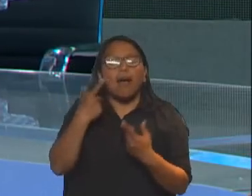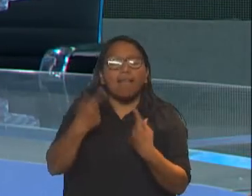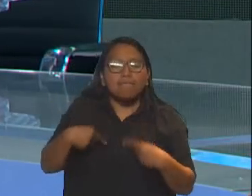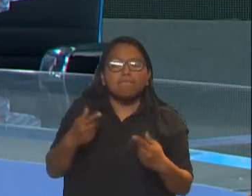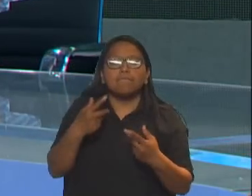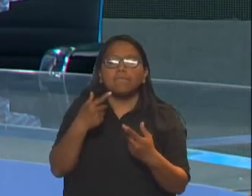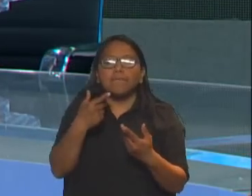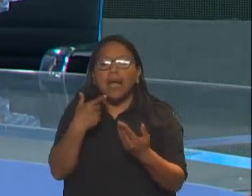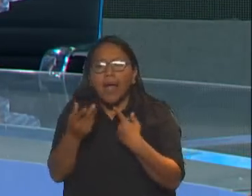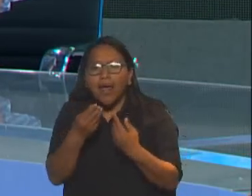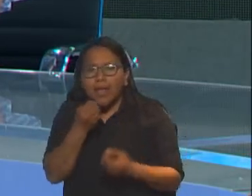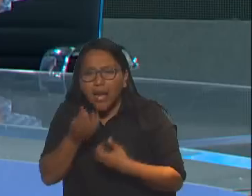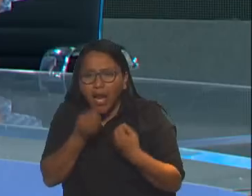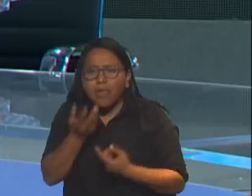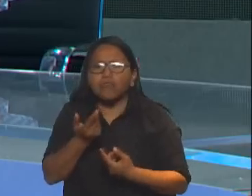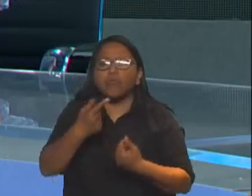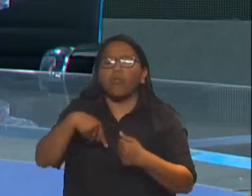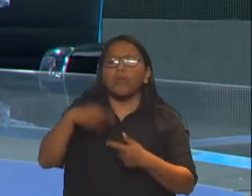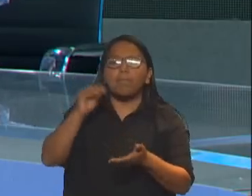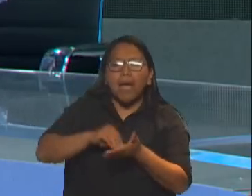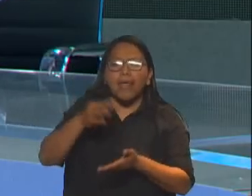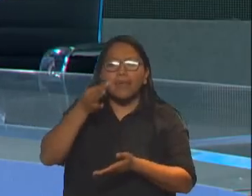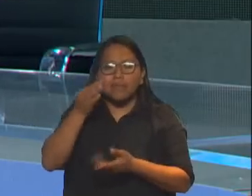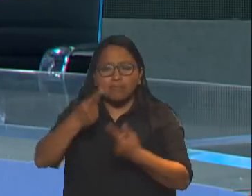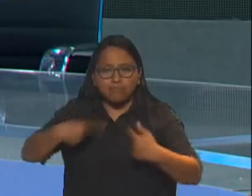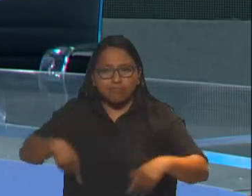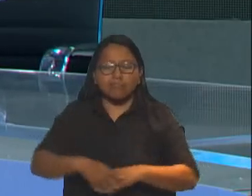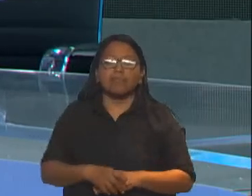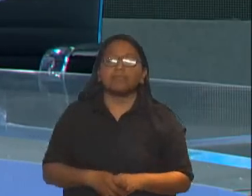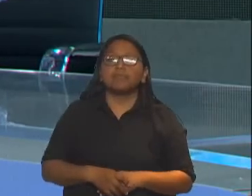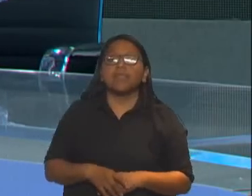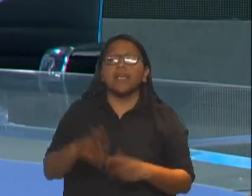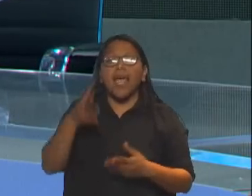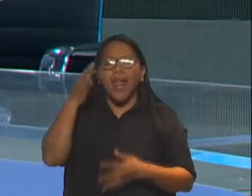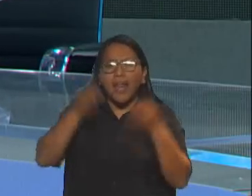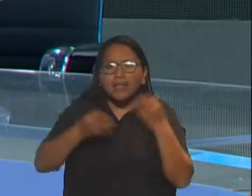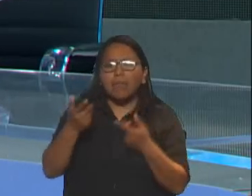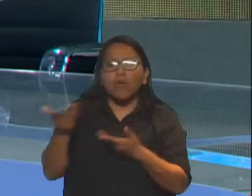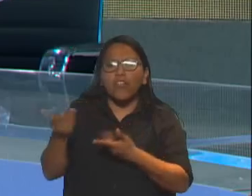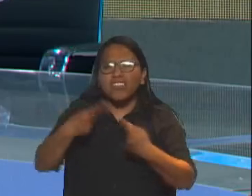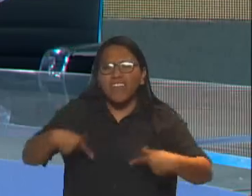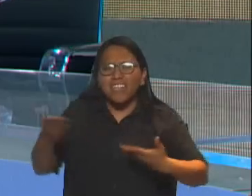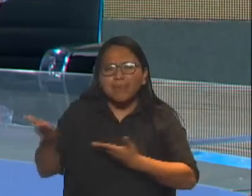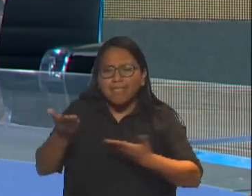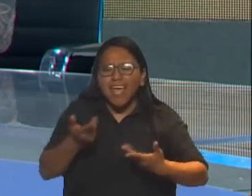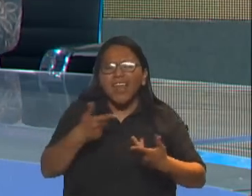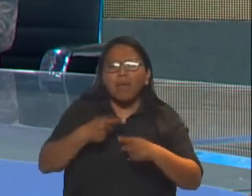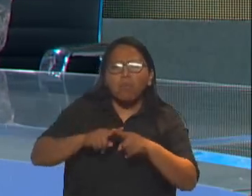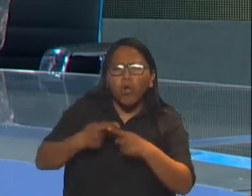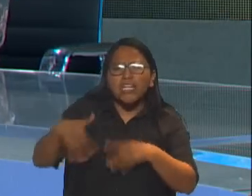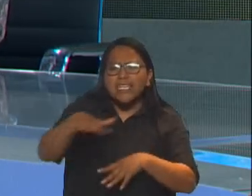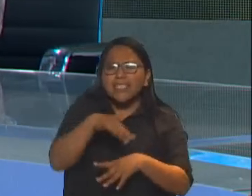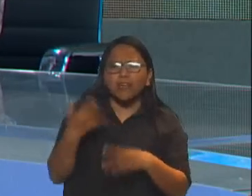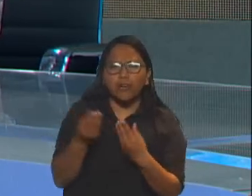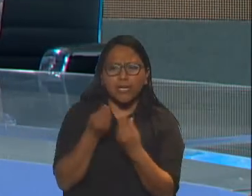más testigos en lo que se refiere a lo sucedido anoche y analizamos con los invitados analizamos el escenario político qué es lo que pasó